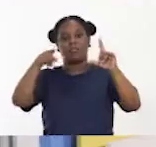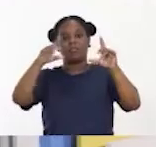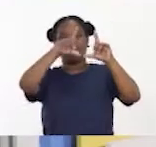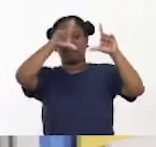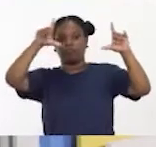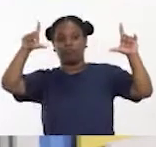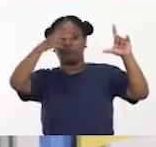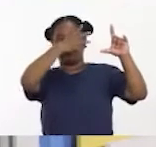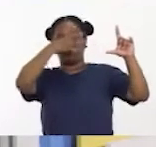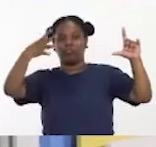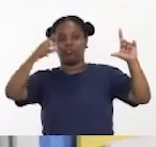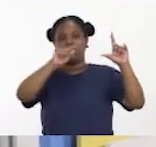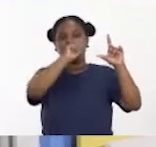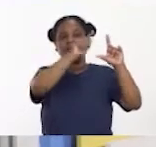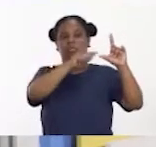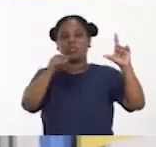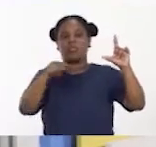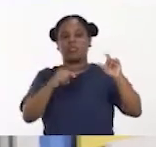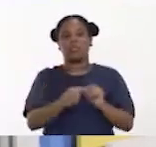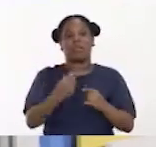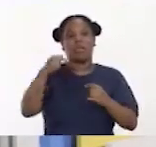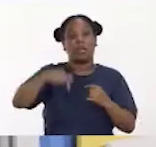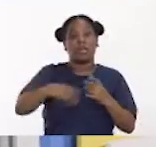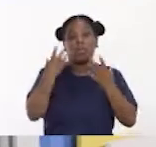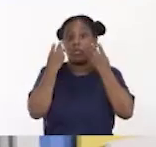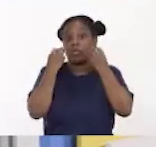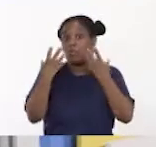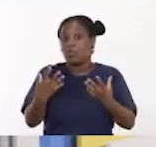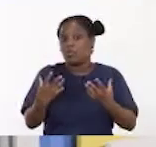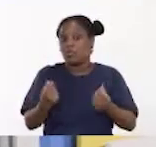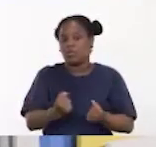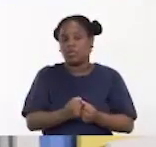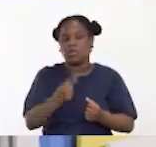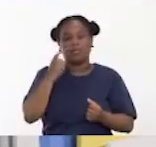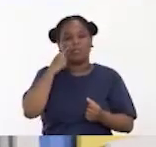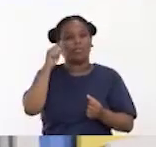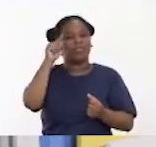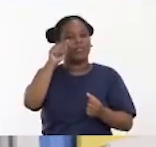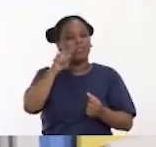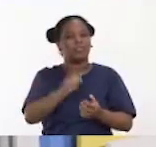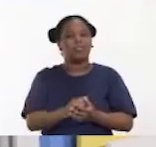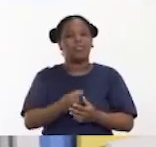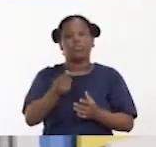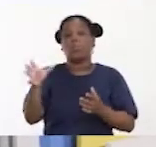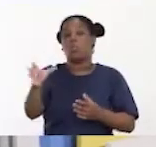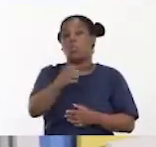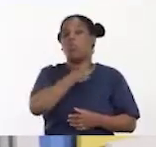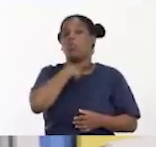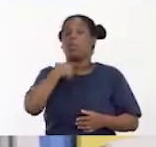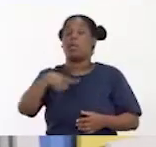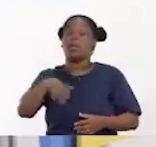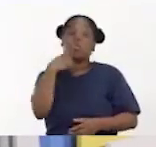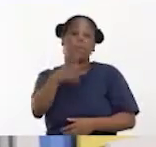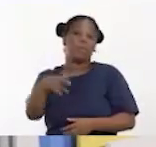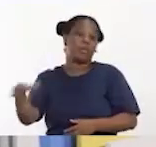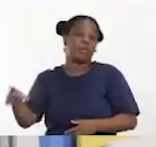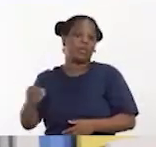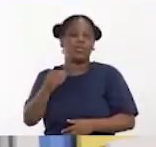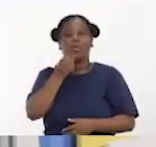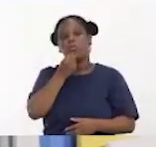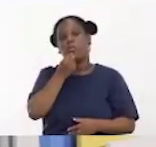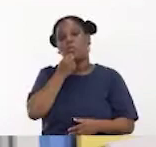gráficos. Aquí es muy importante estar soslayando todos los ejemplos prácticos que